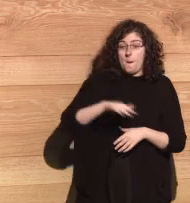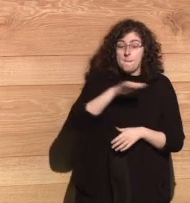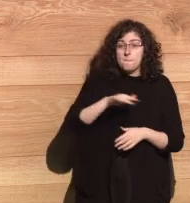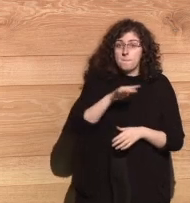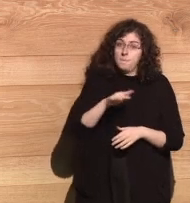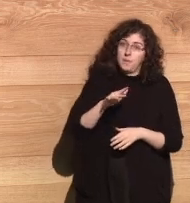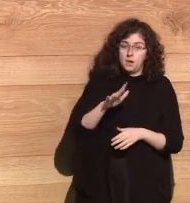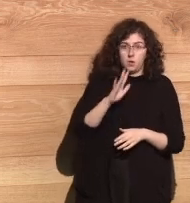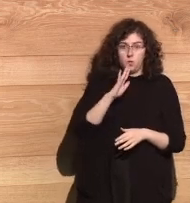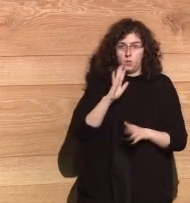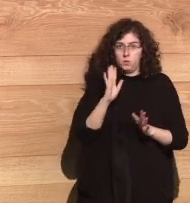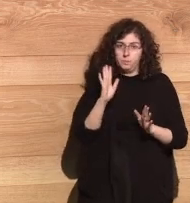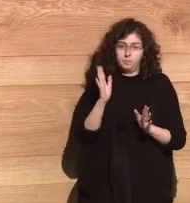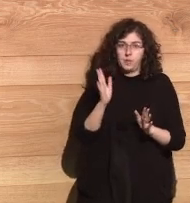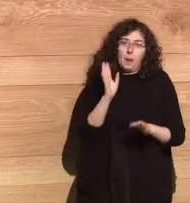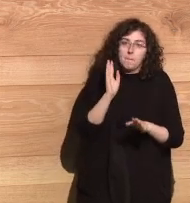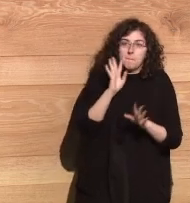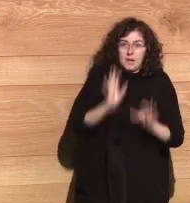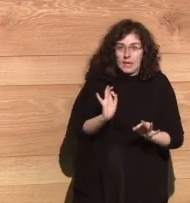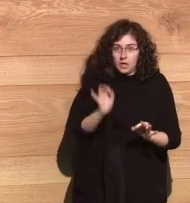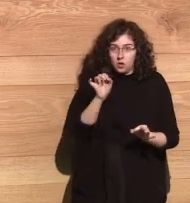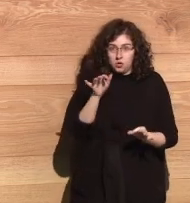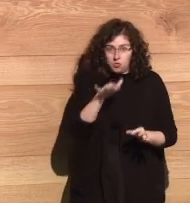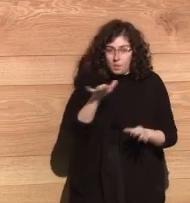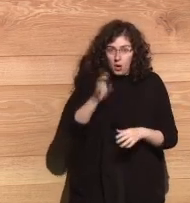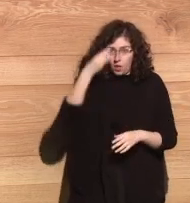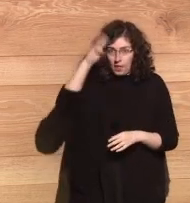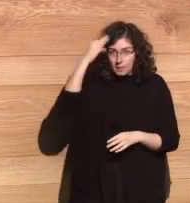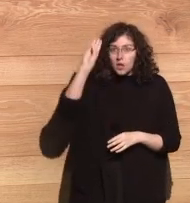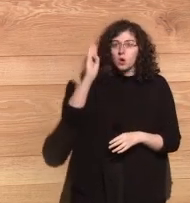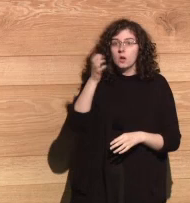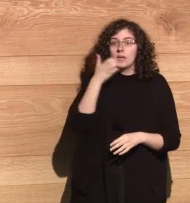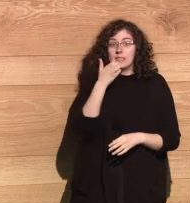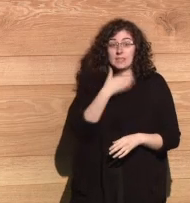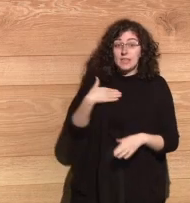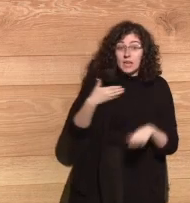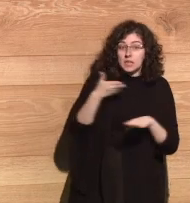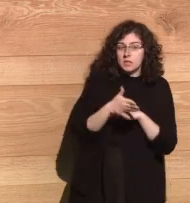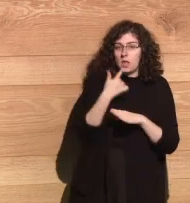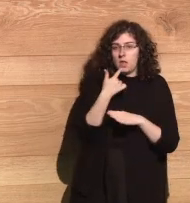México, que para la gente que haya estado por allí, si quieres ir, no te quieren llevar, o te dicen que